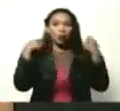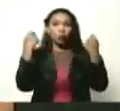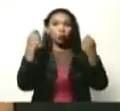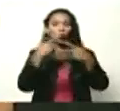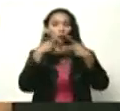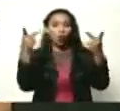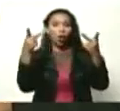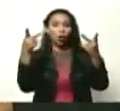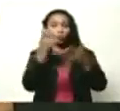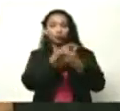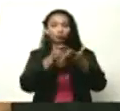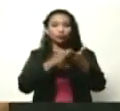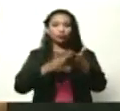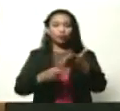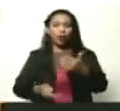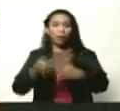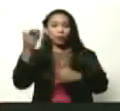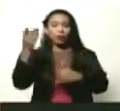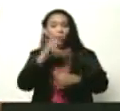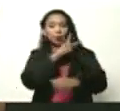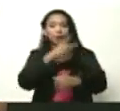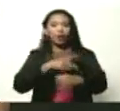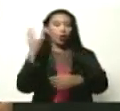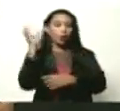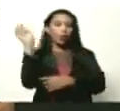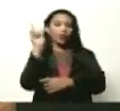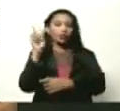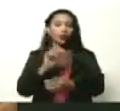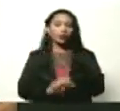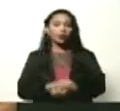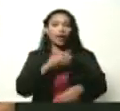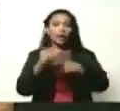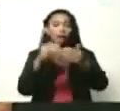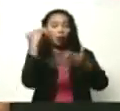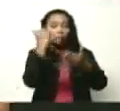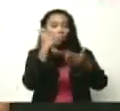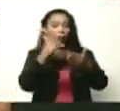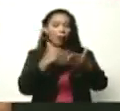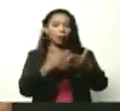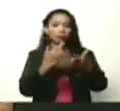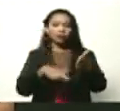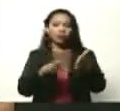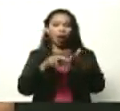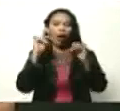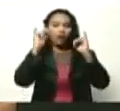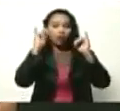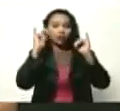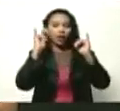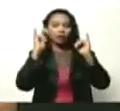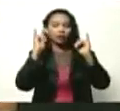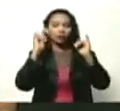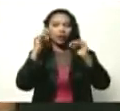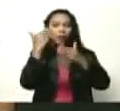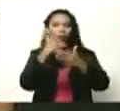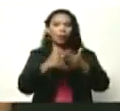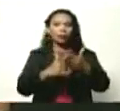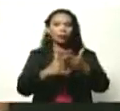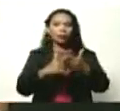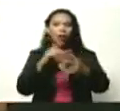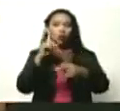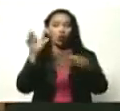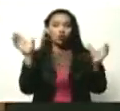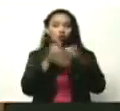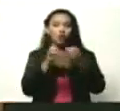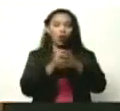escritores y escritoras, fundamentalmente poetas de Colombia y de Venezuela. Hicimos una agenda concreta, este festival era parte de la agenda. Una delegación